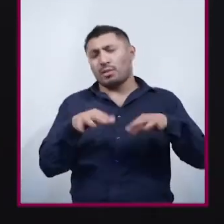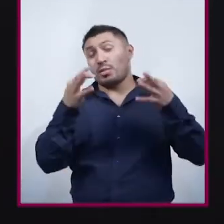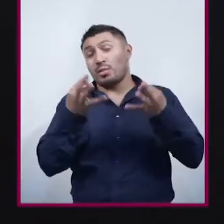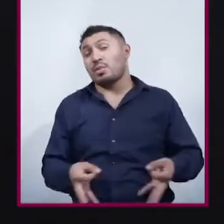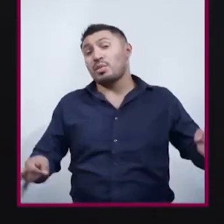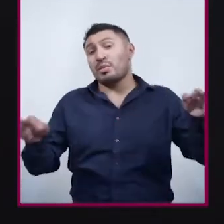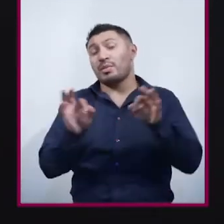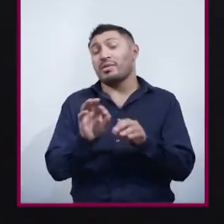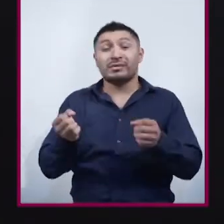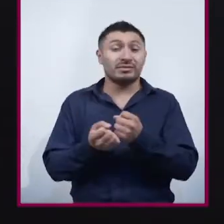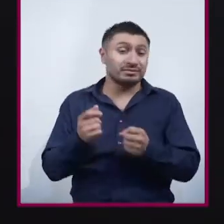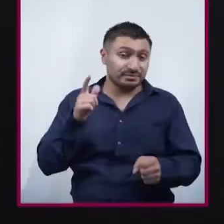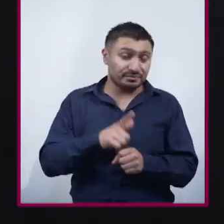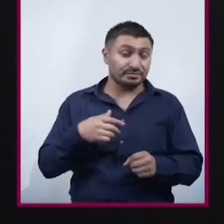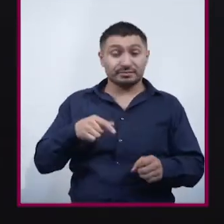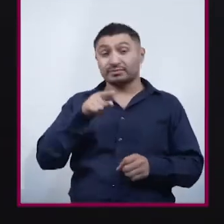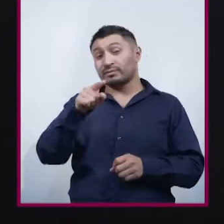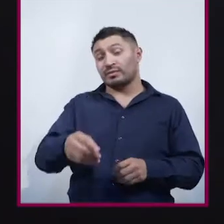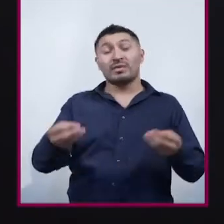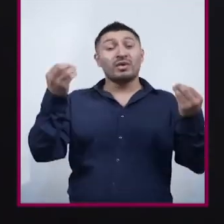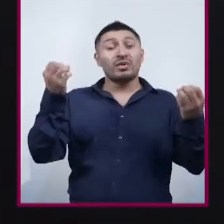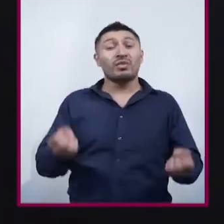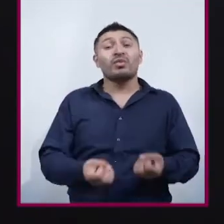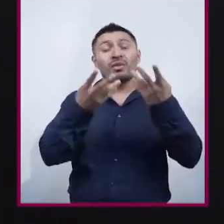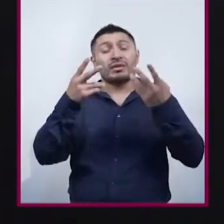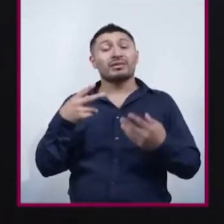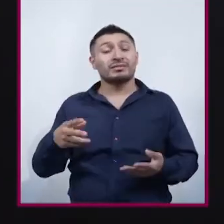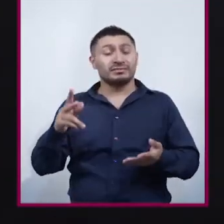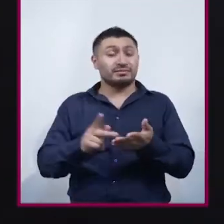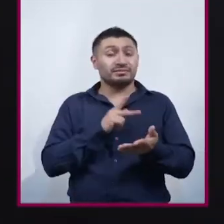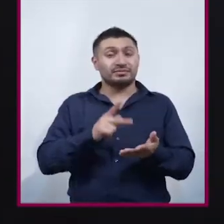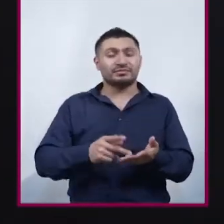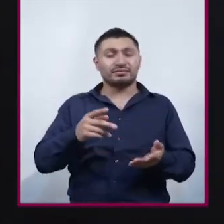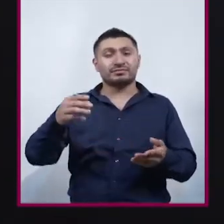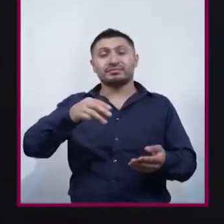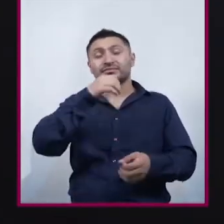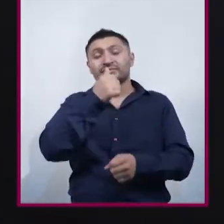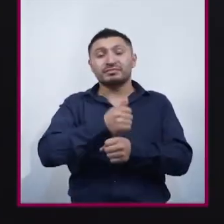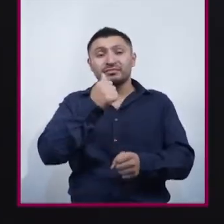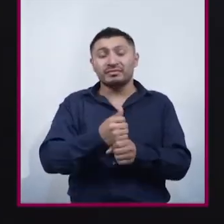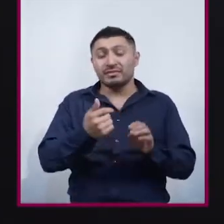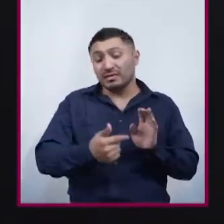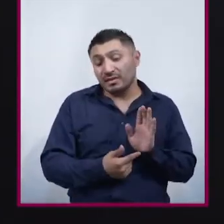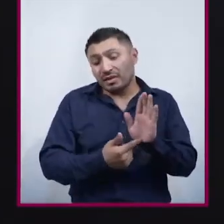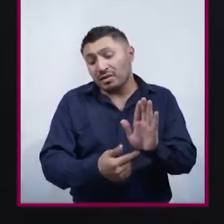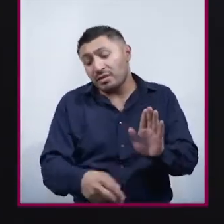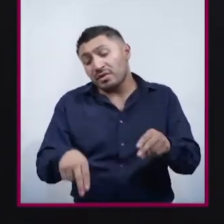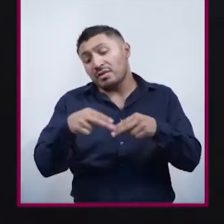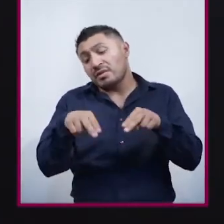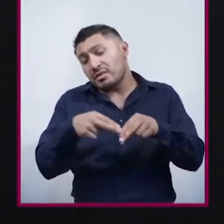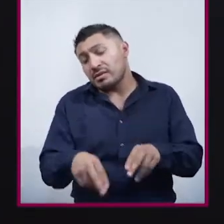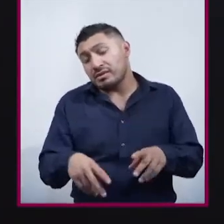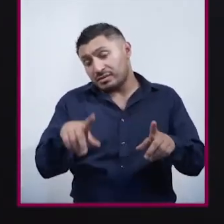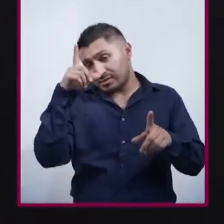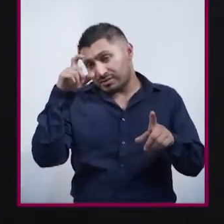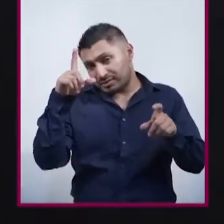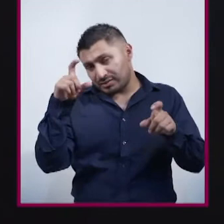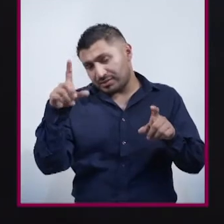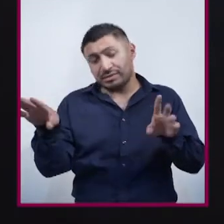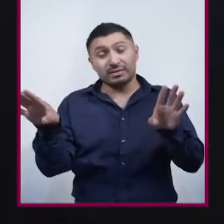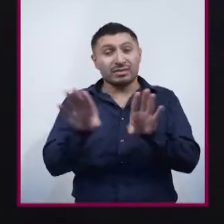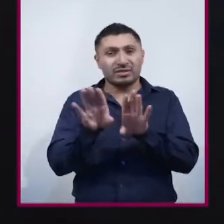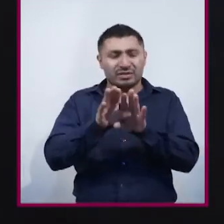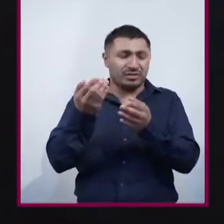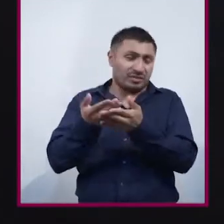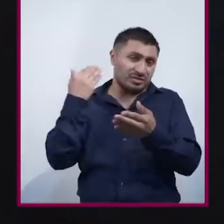social. ¿Cuántas veces te ha tocado ver a un abuelo que muestra con orgullo a su nieto una fotografía suya para señalarle cómo era de